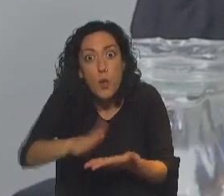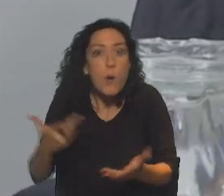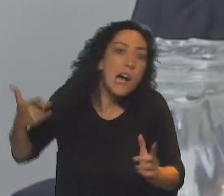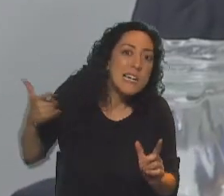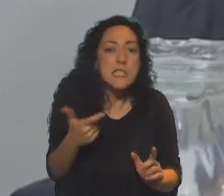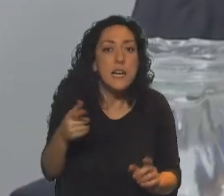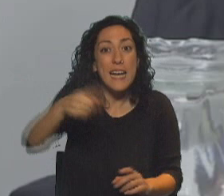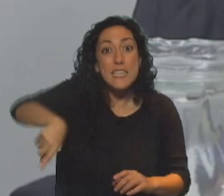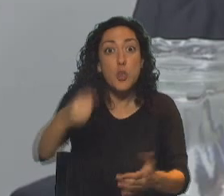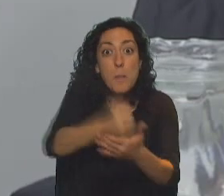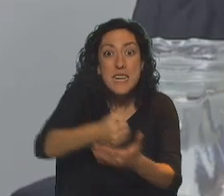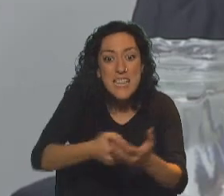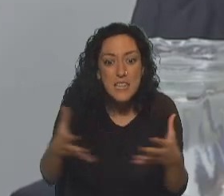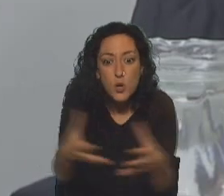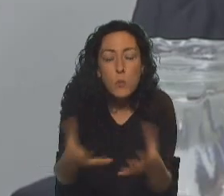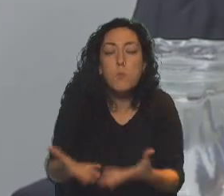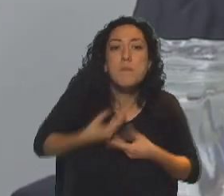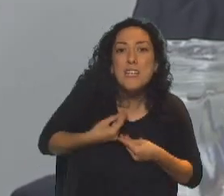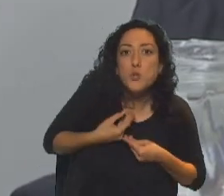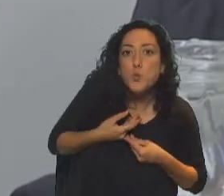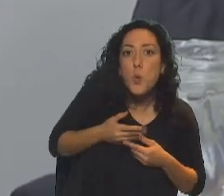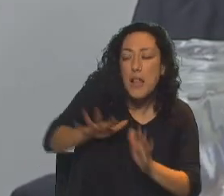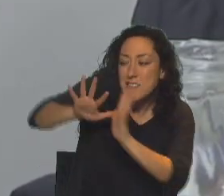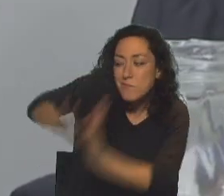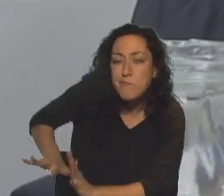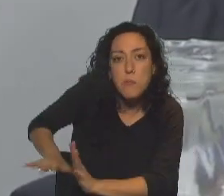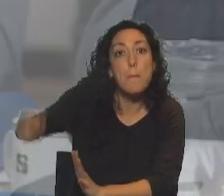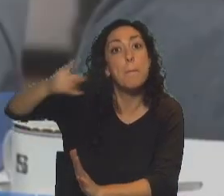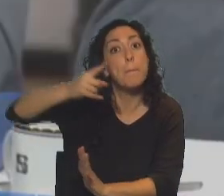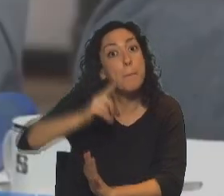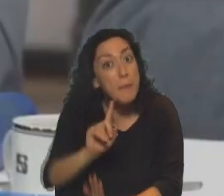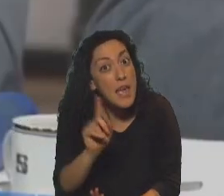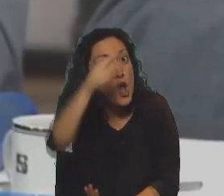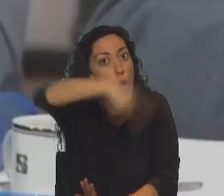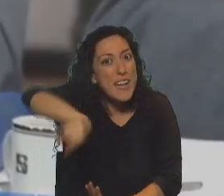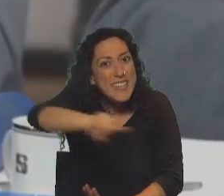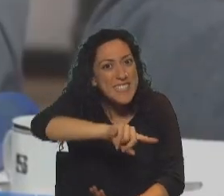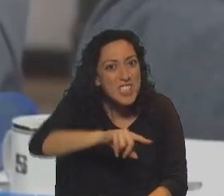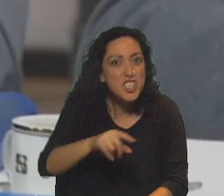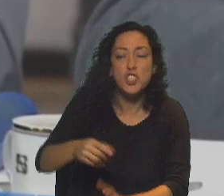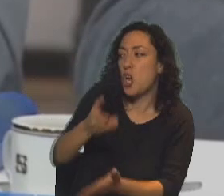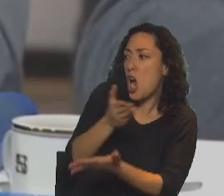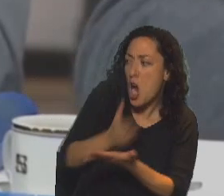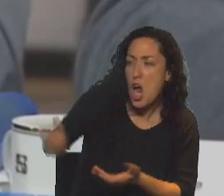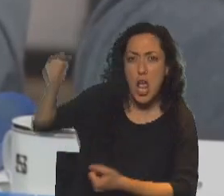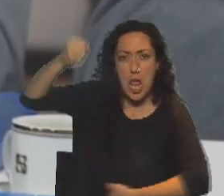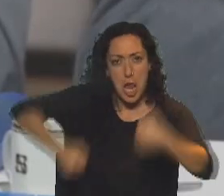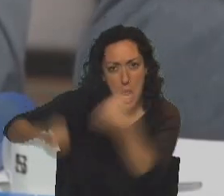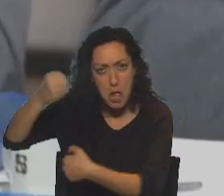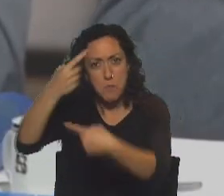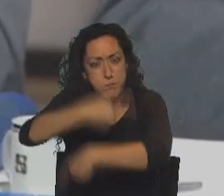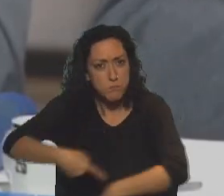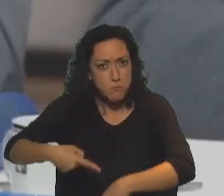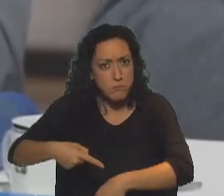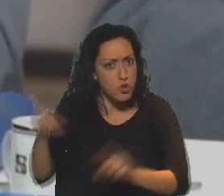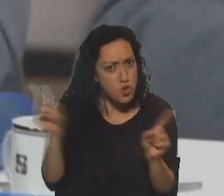y se lo impidieron. Pero no hicieron justicia por propia mano, ni lo lincharon, ni nada. Hicieron lo que corresponde